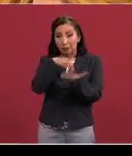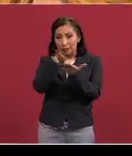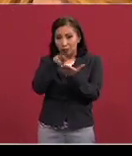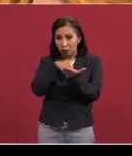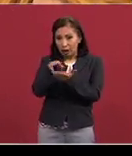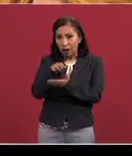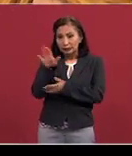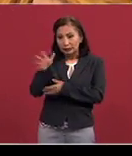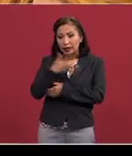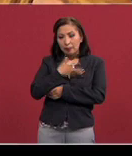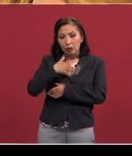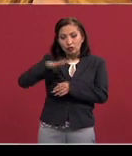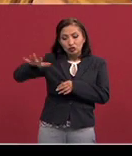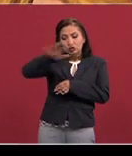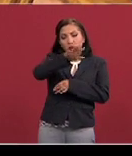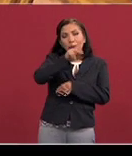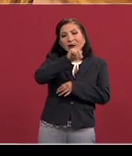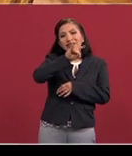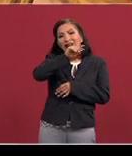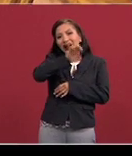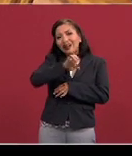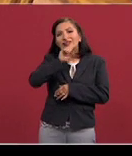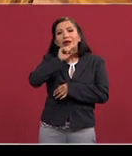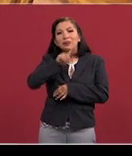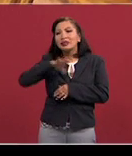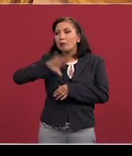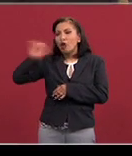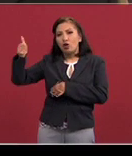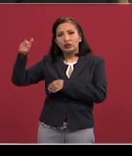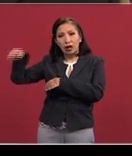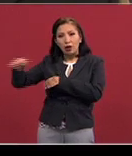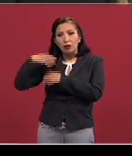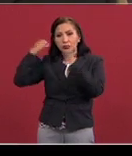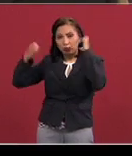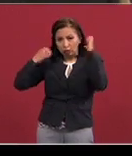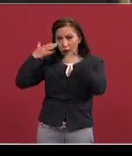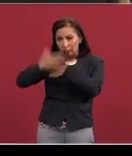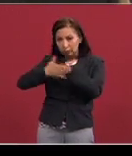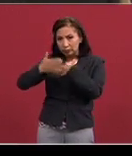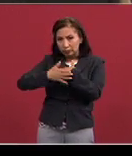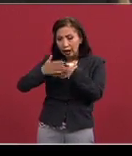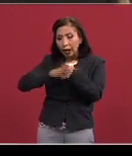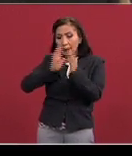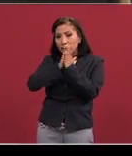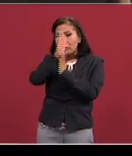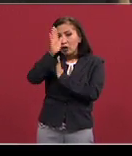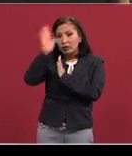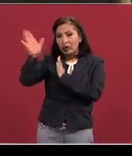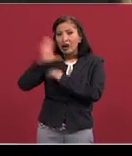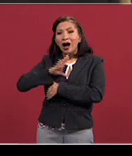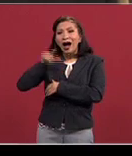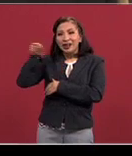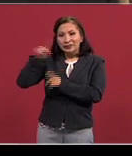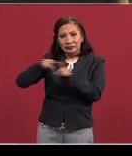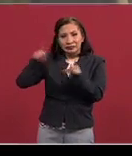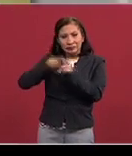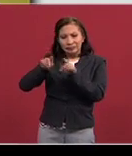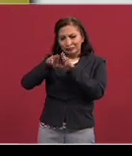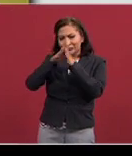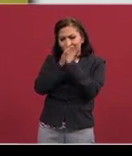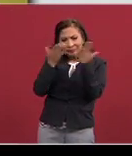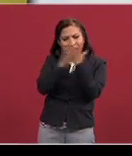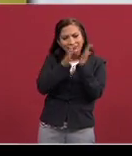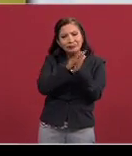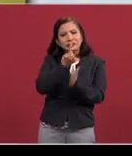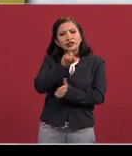bueno, tenemos paisajes, pero también tenemos una versión de exposición, la tendremos en la biblioteca, donde tenemos diferentes publicaciones